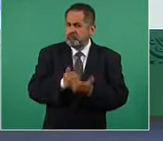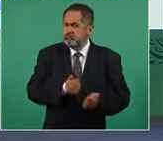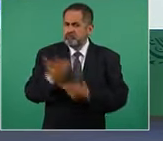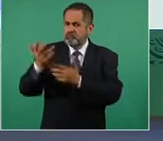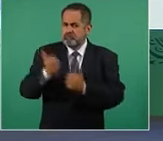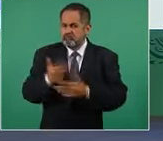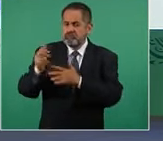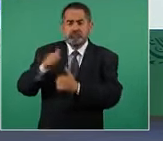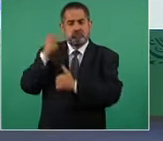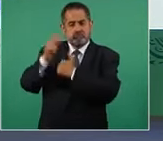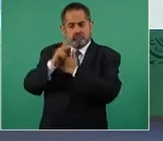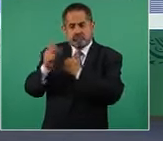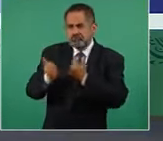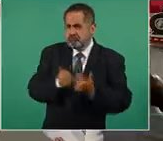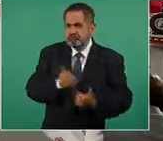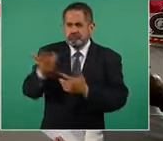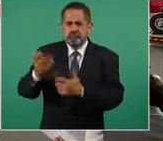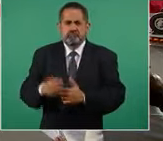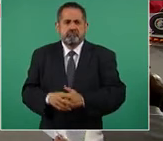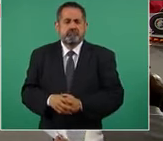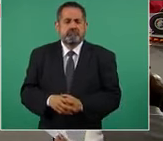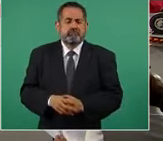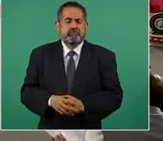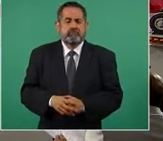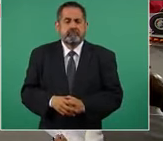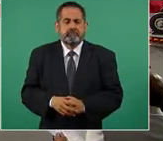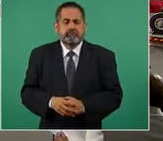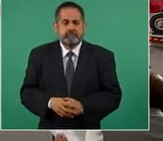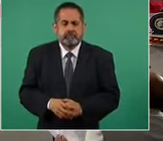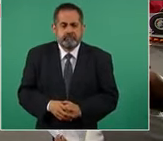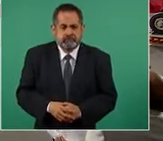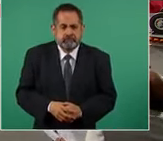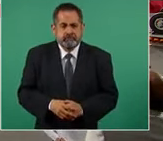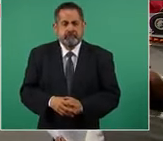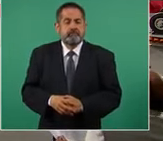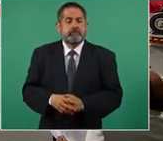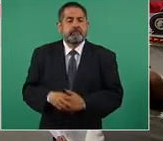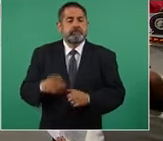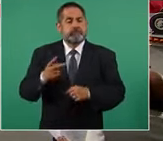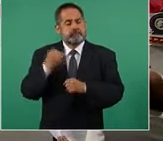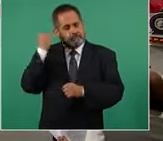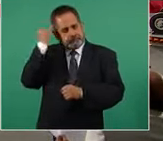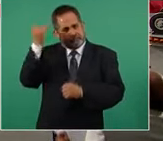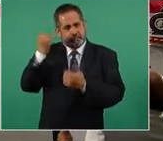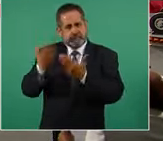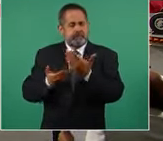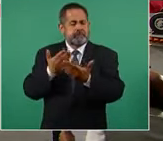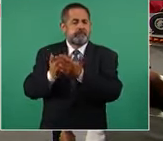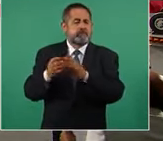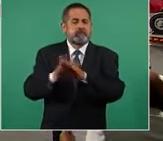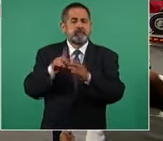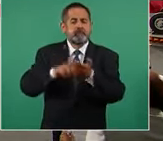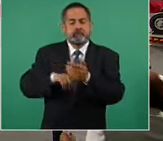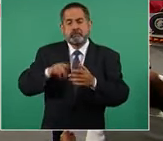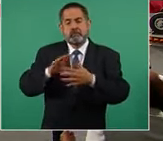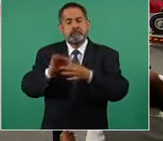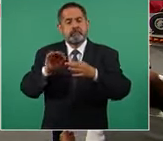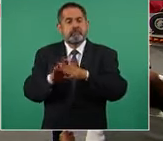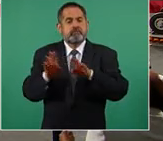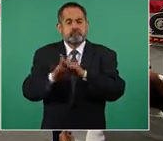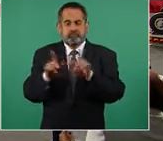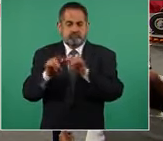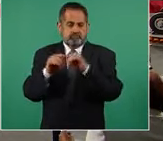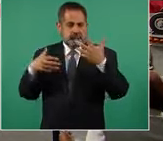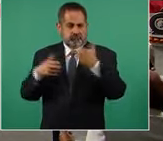planeta muchos de estos trenes. ¿Cuál es la propuesta? Lo que planteó rápidamente es un